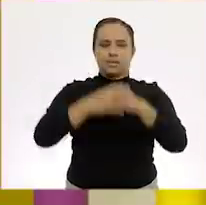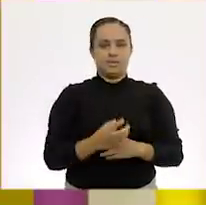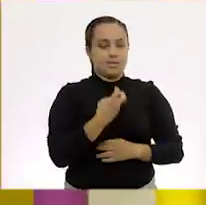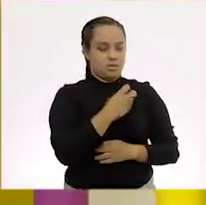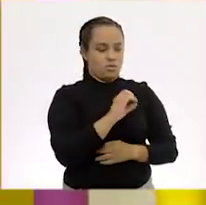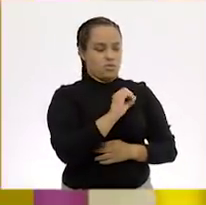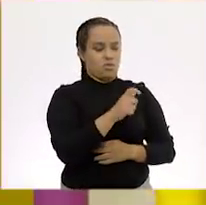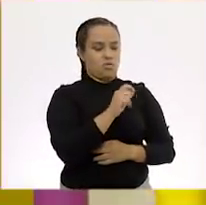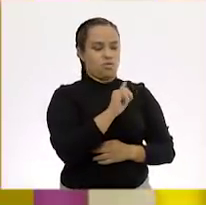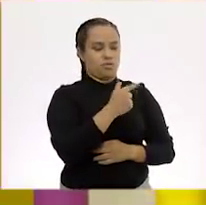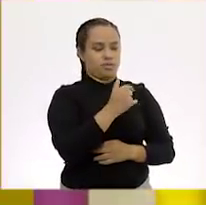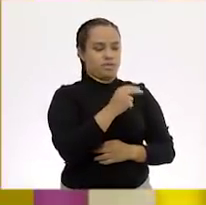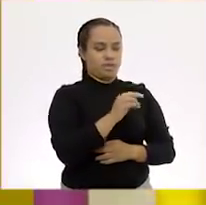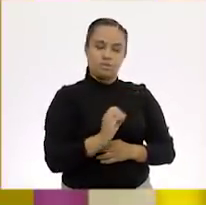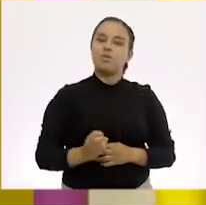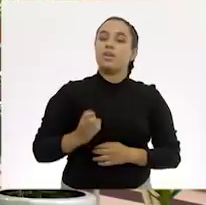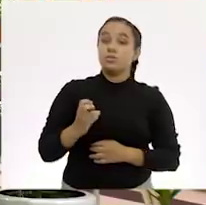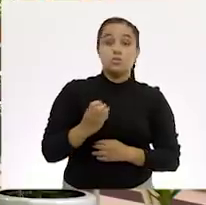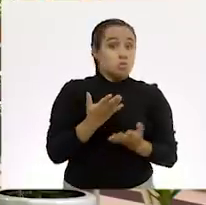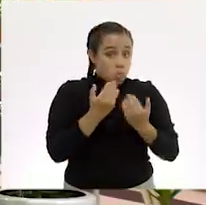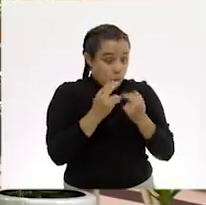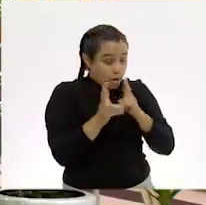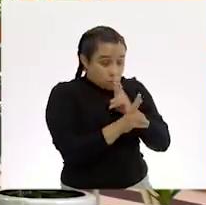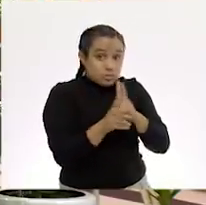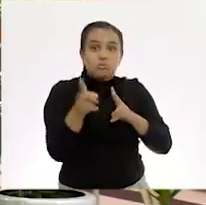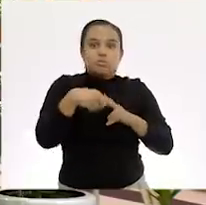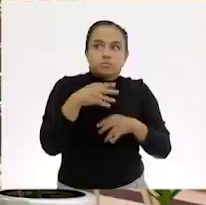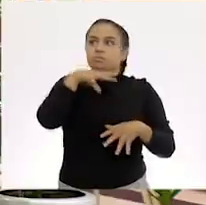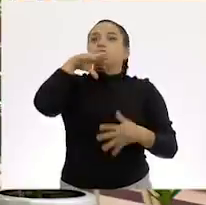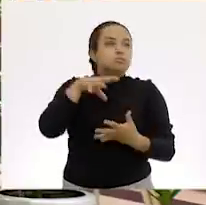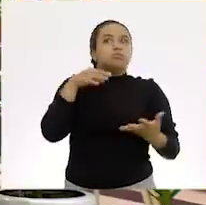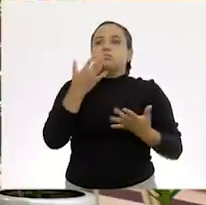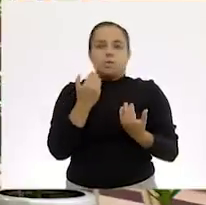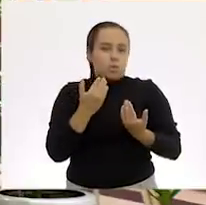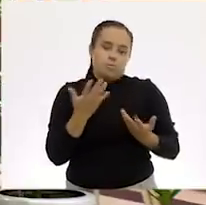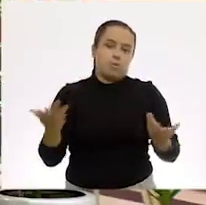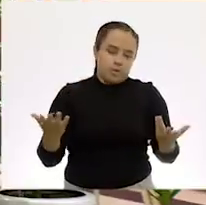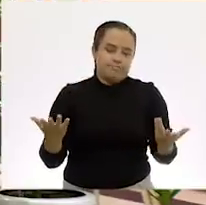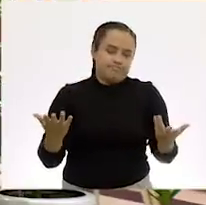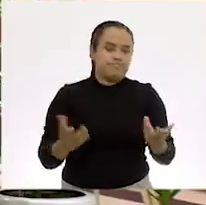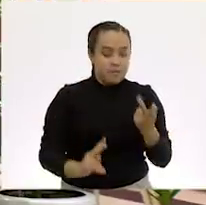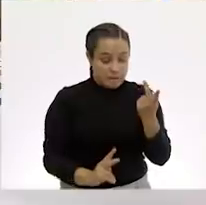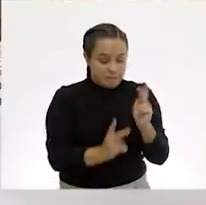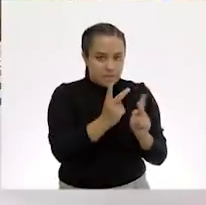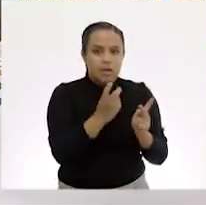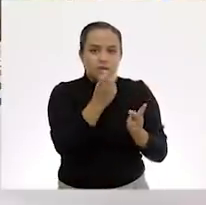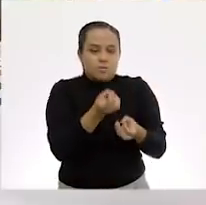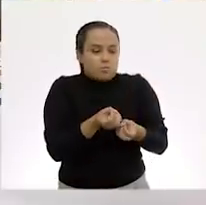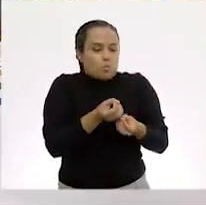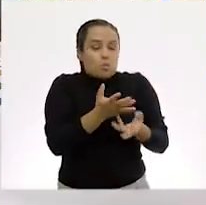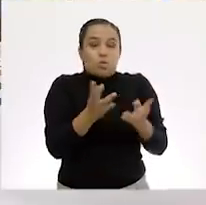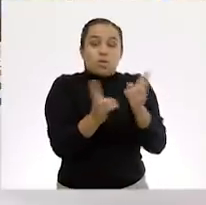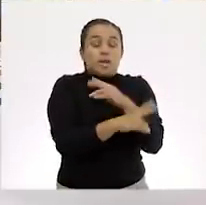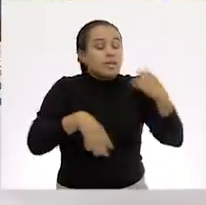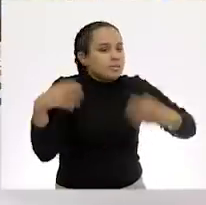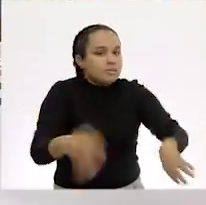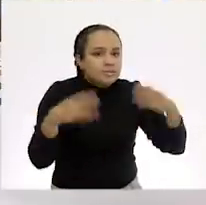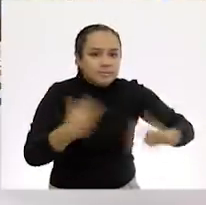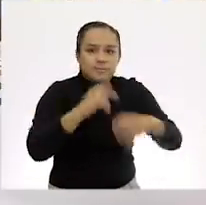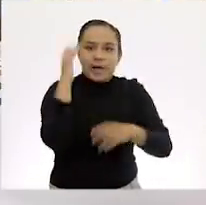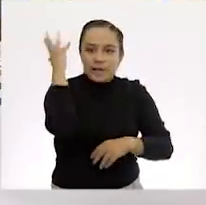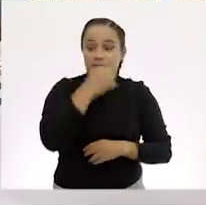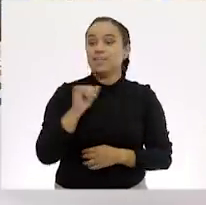oxígeno, supongo. Exactamente. Sin el oxígeno no podríamos vivir. Las plantas entonces producen el oxígeno. ¡Qué maravilla!